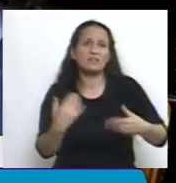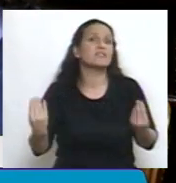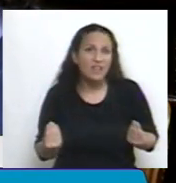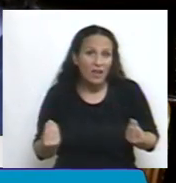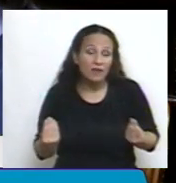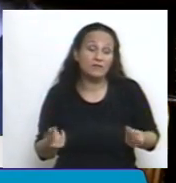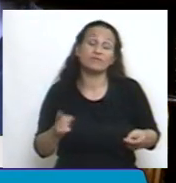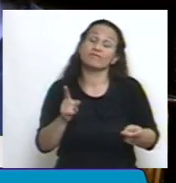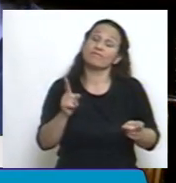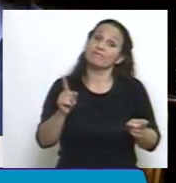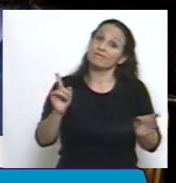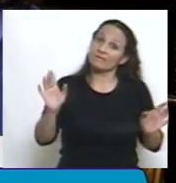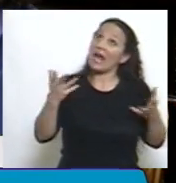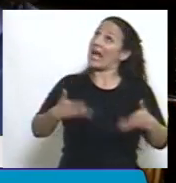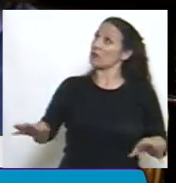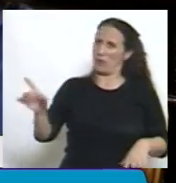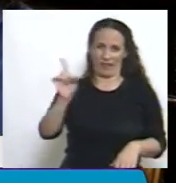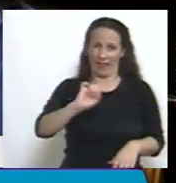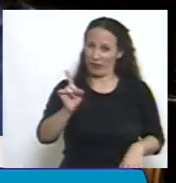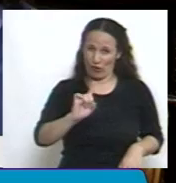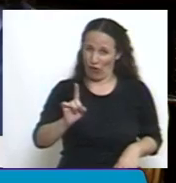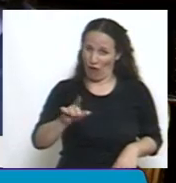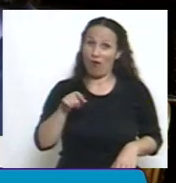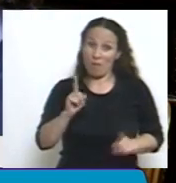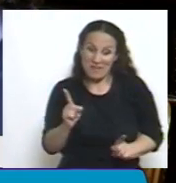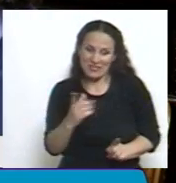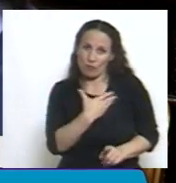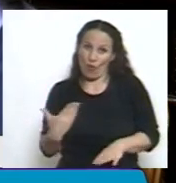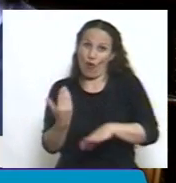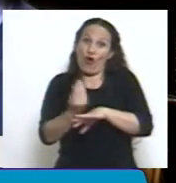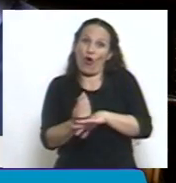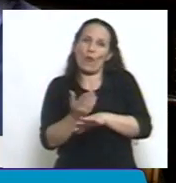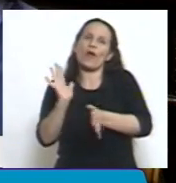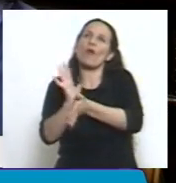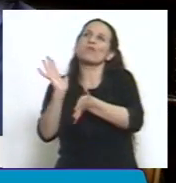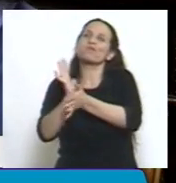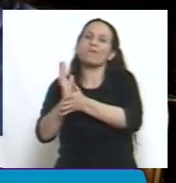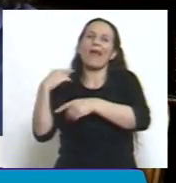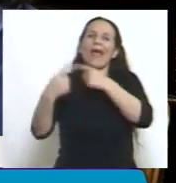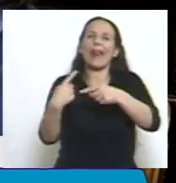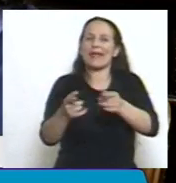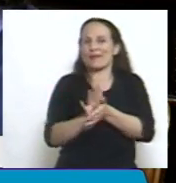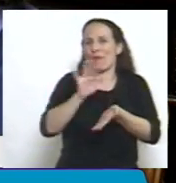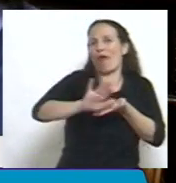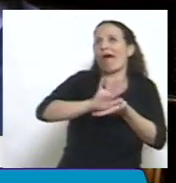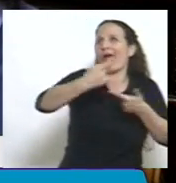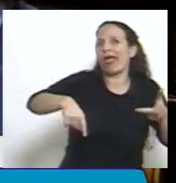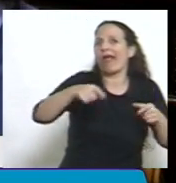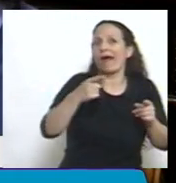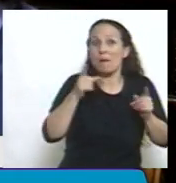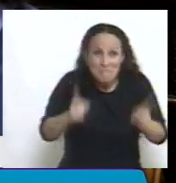que sea un gobierno el que va a dejar esta herencia, que tiene el desdén por la discusión del